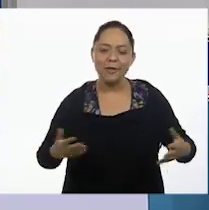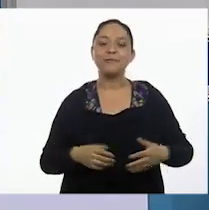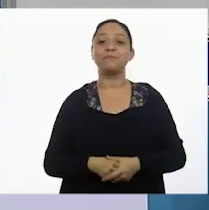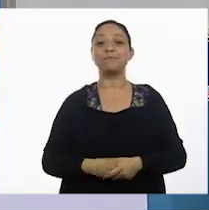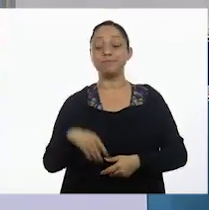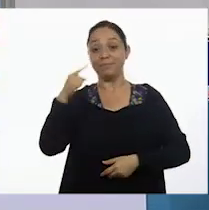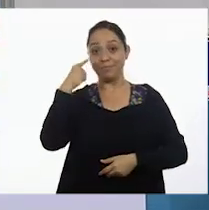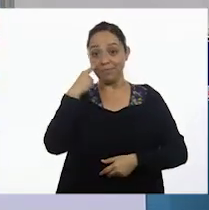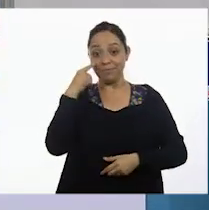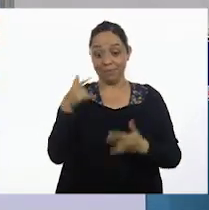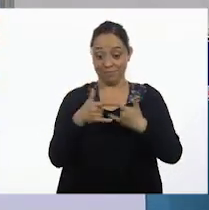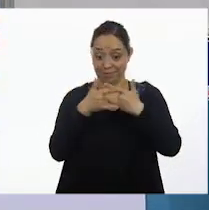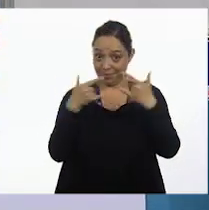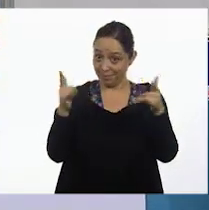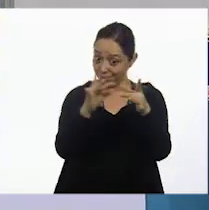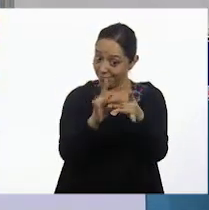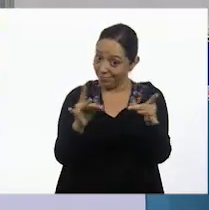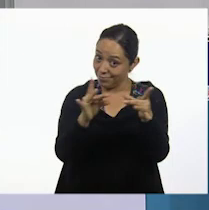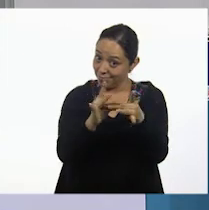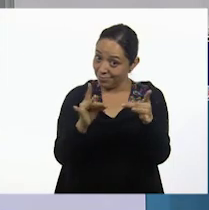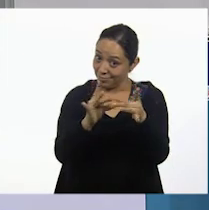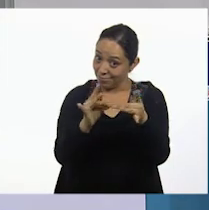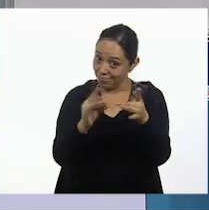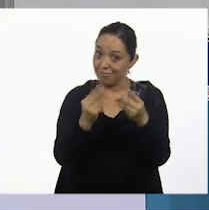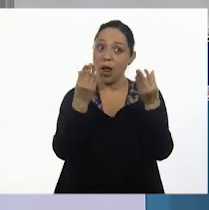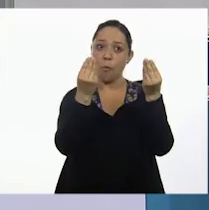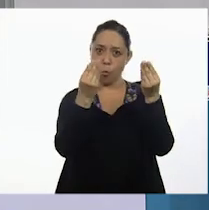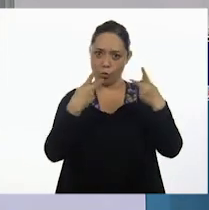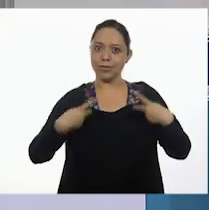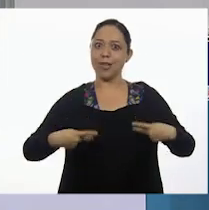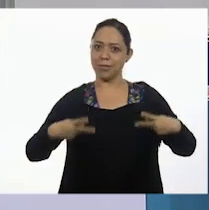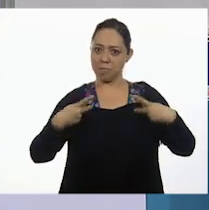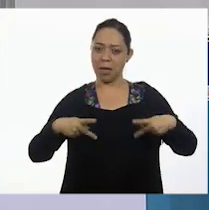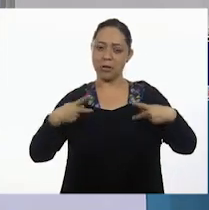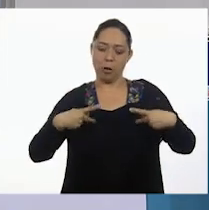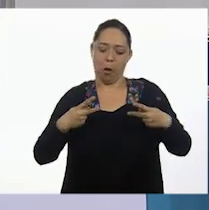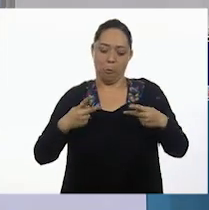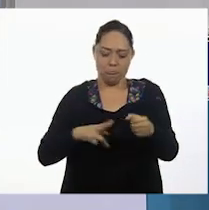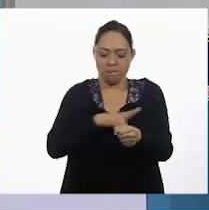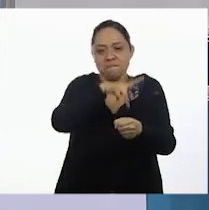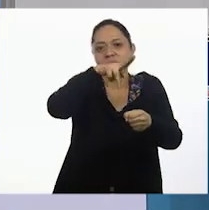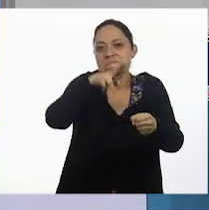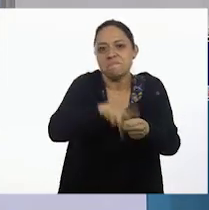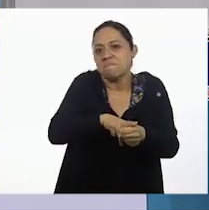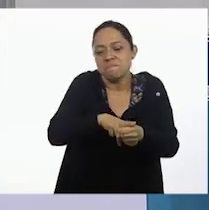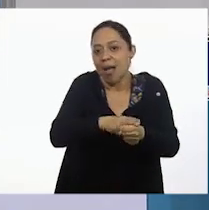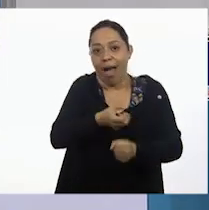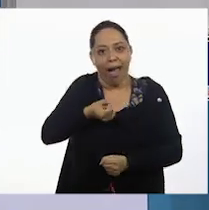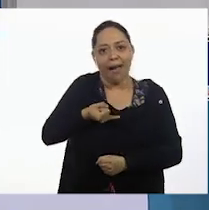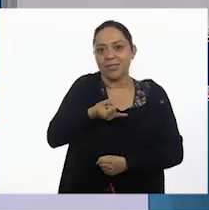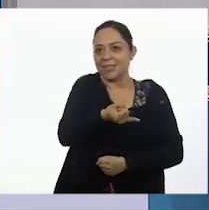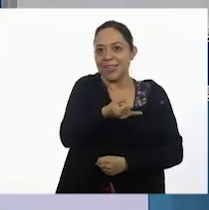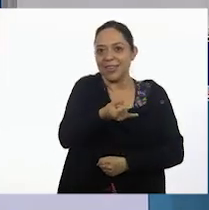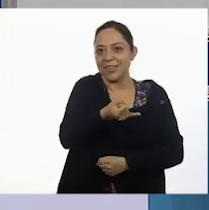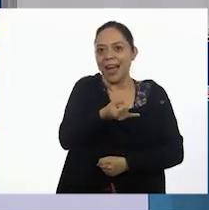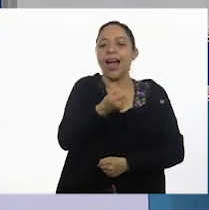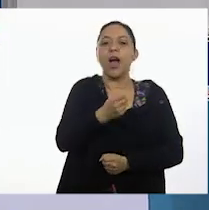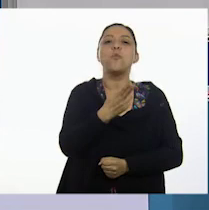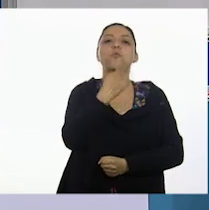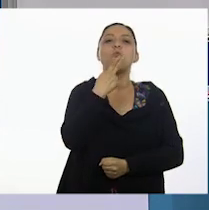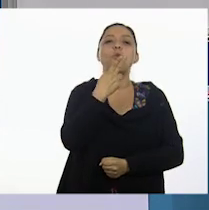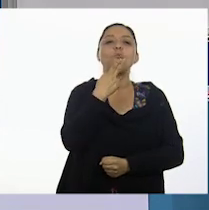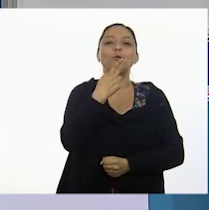contar historias es algo que a muchas personas les puede salir muy natural. Y es que ellas hacen uso de recursos literarios